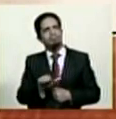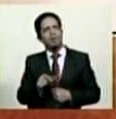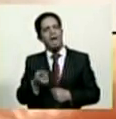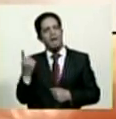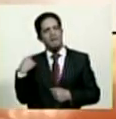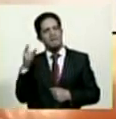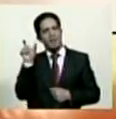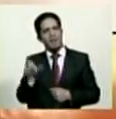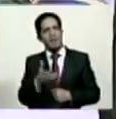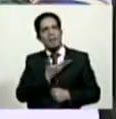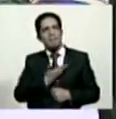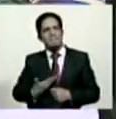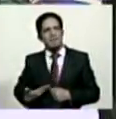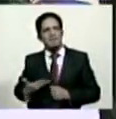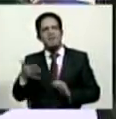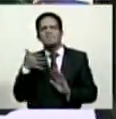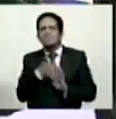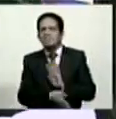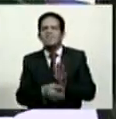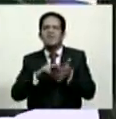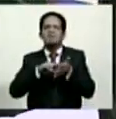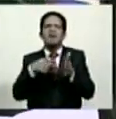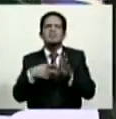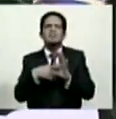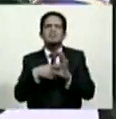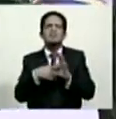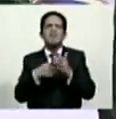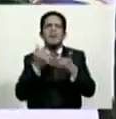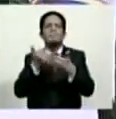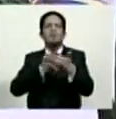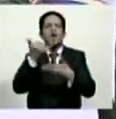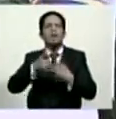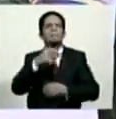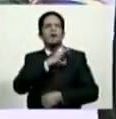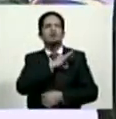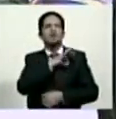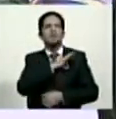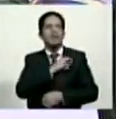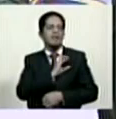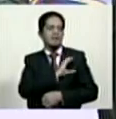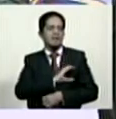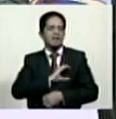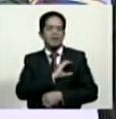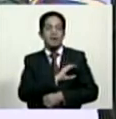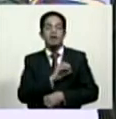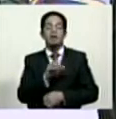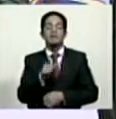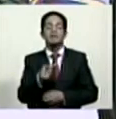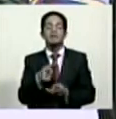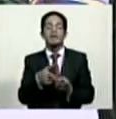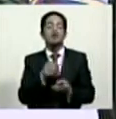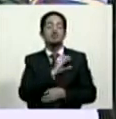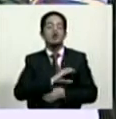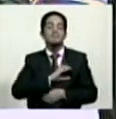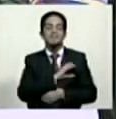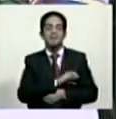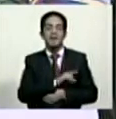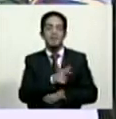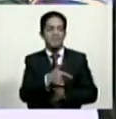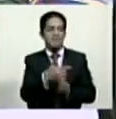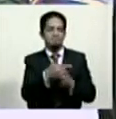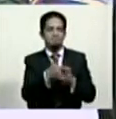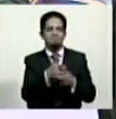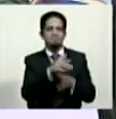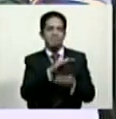nuestro país de lo que significa el programa social de los comités locales de abastecimiento y producción, donde a 6 millones